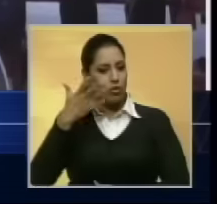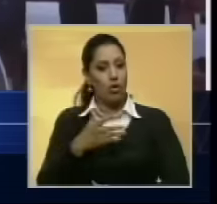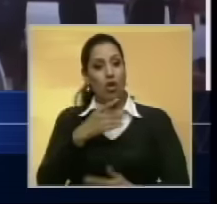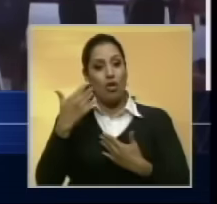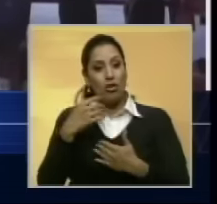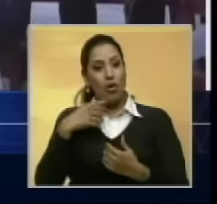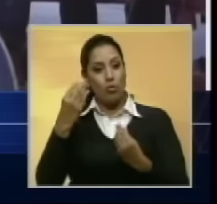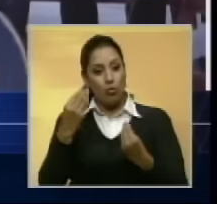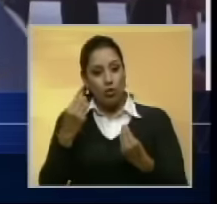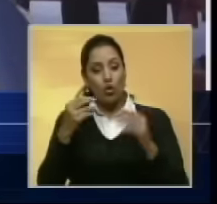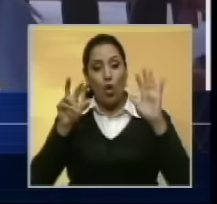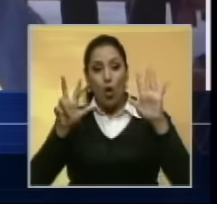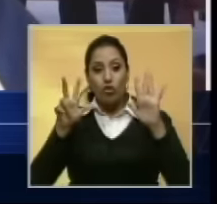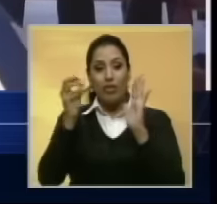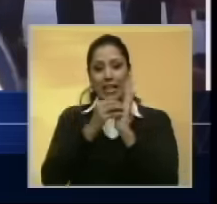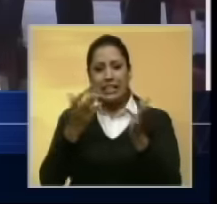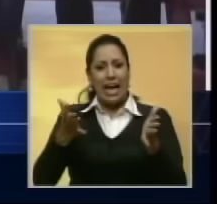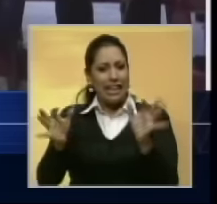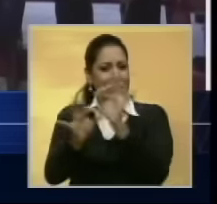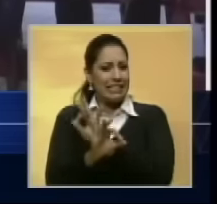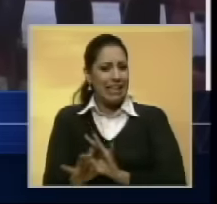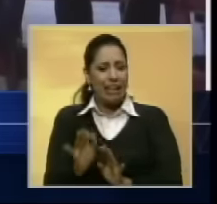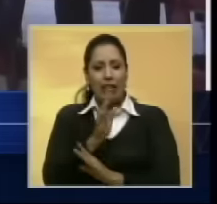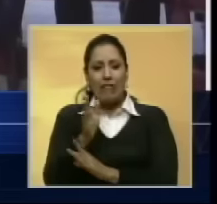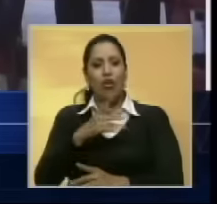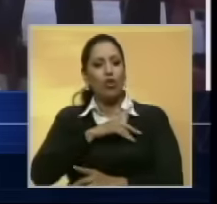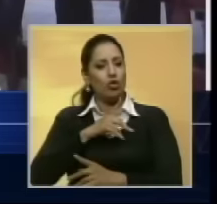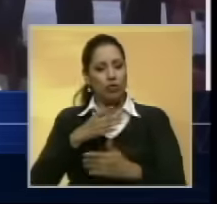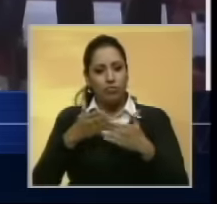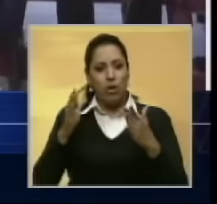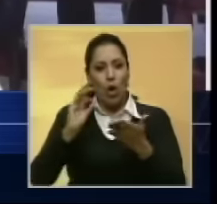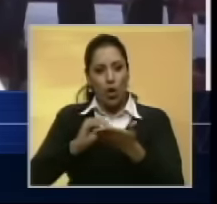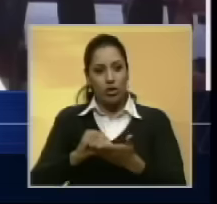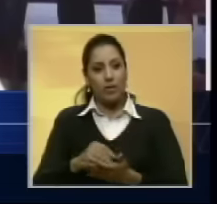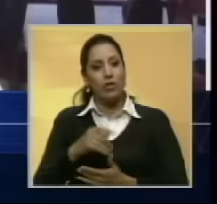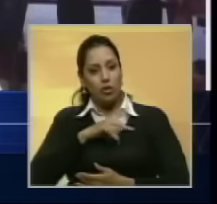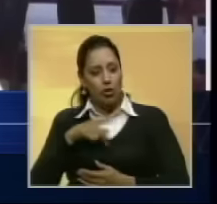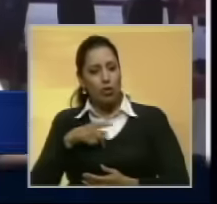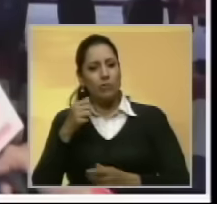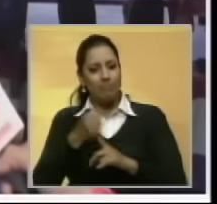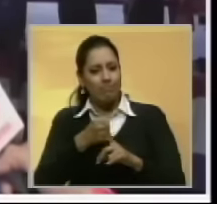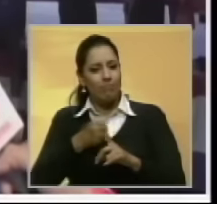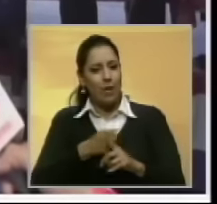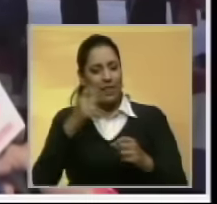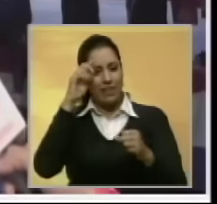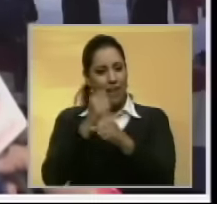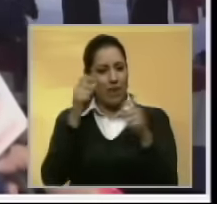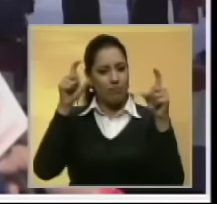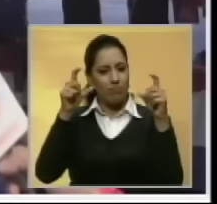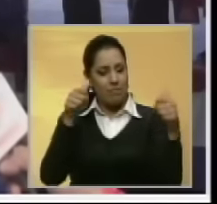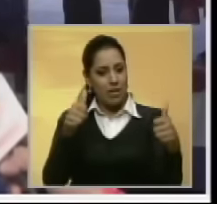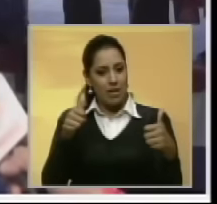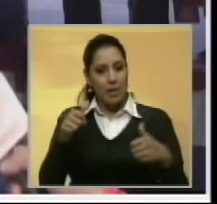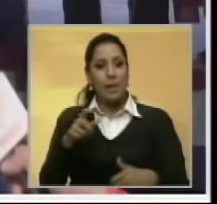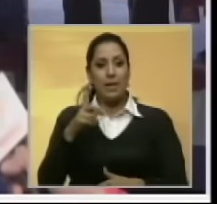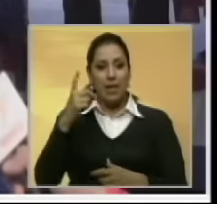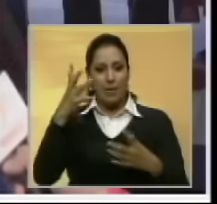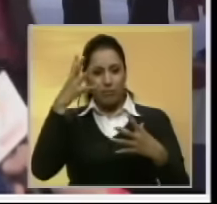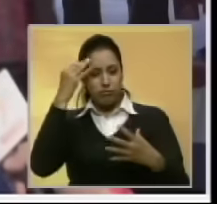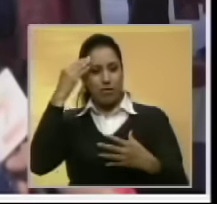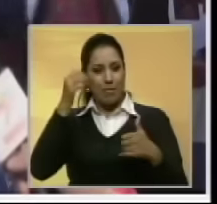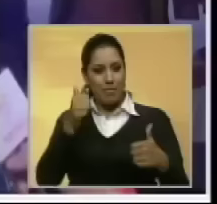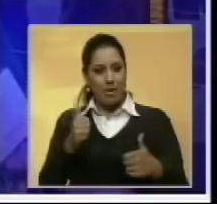Llevamos 8 Olimpiadas sin agarrar medalla. Aquí rompemos la sequía con el favor de Dios. Hemos hecho un buen trabajo con los muchachos, están bien fogueados,